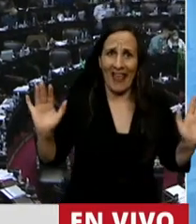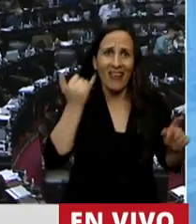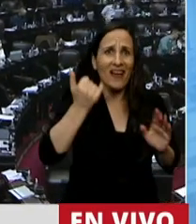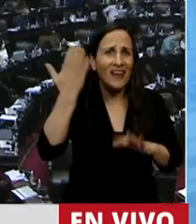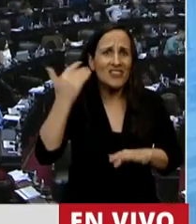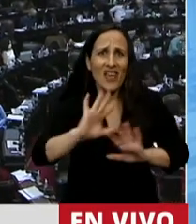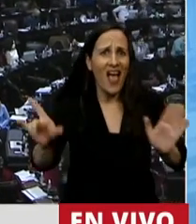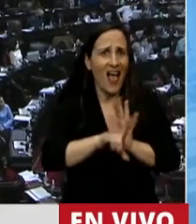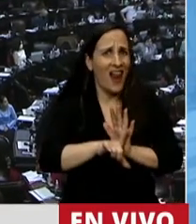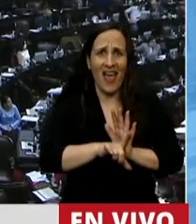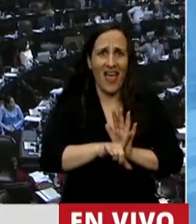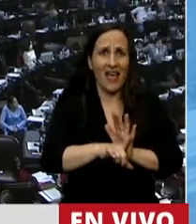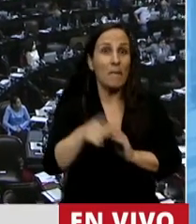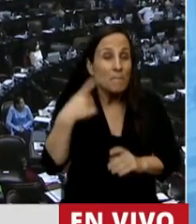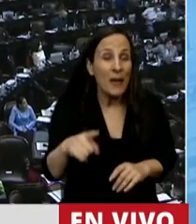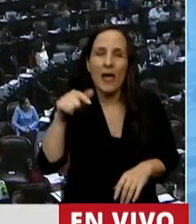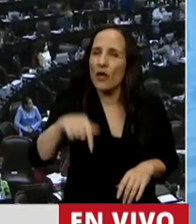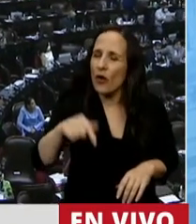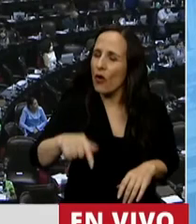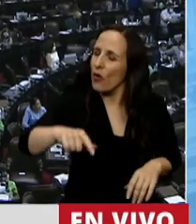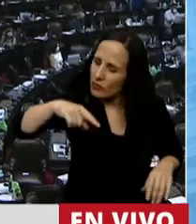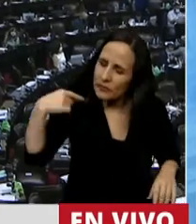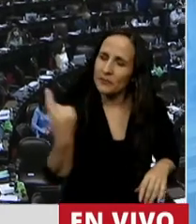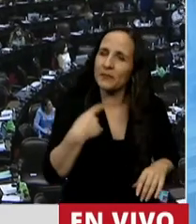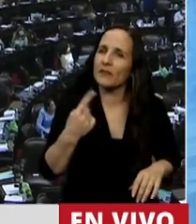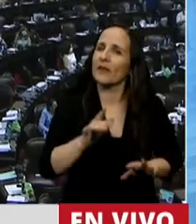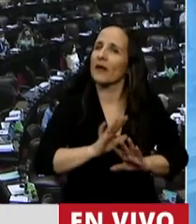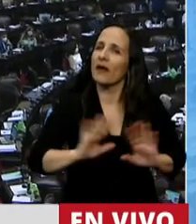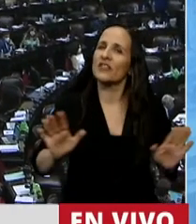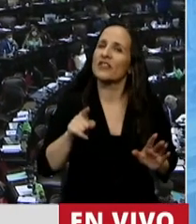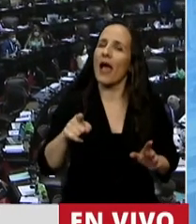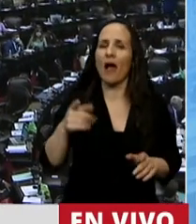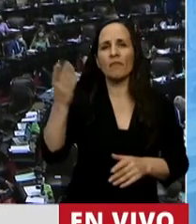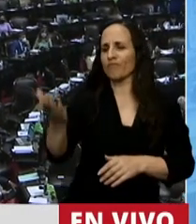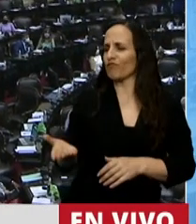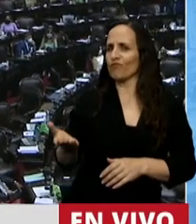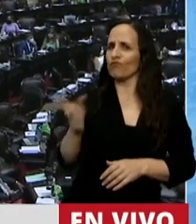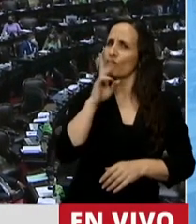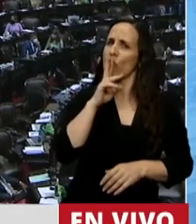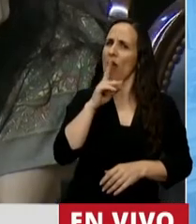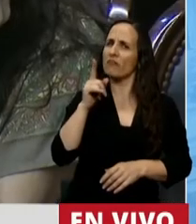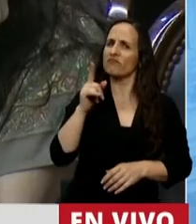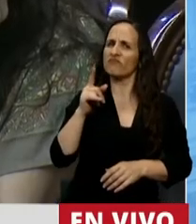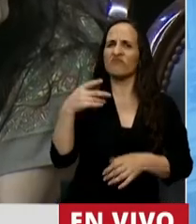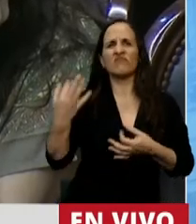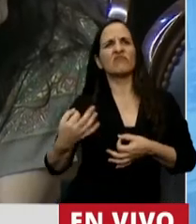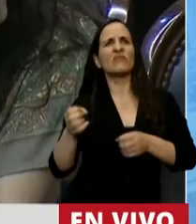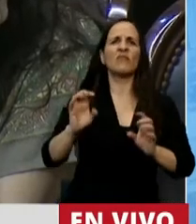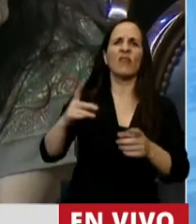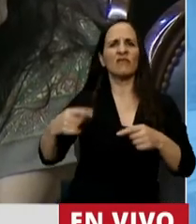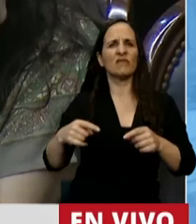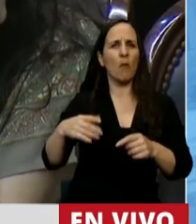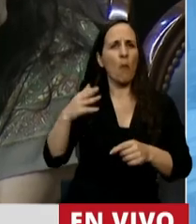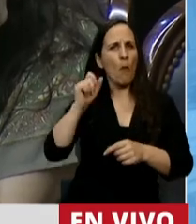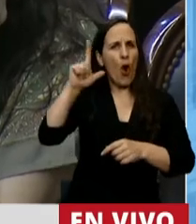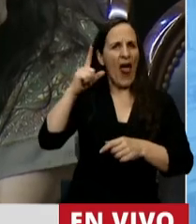ley. Pero hoy muchos de nosotros dejamos de hacer un escrutinio moral sobre la mujer y es ella la